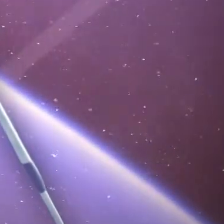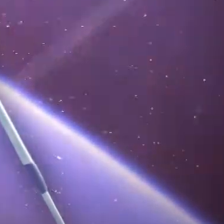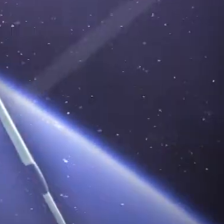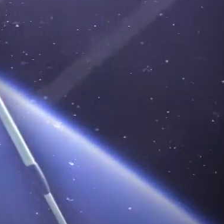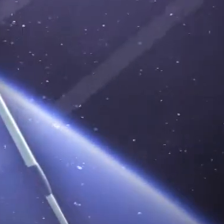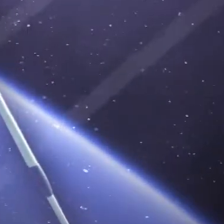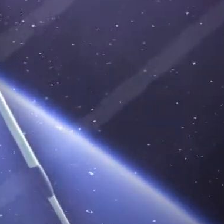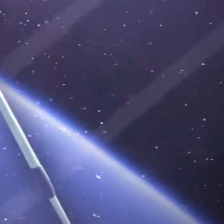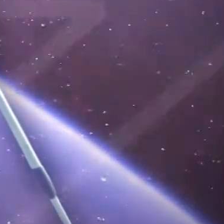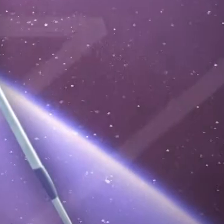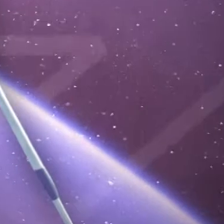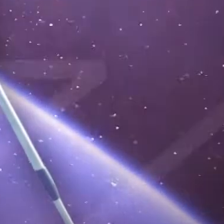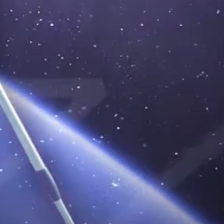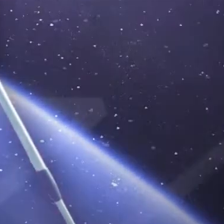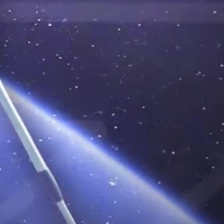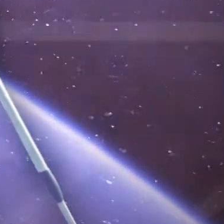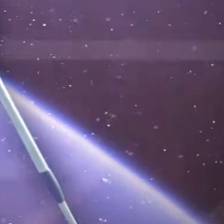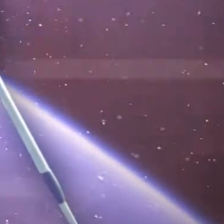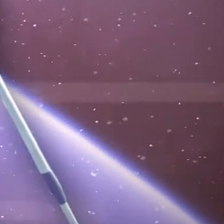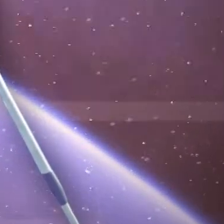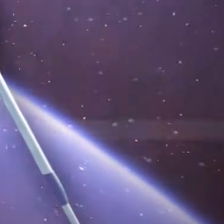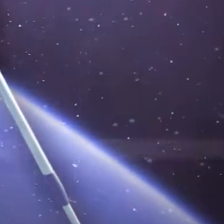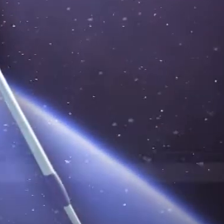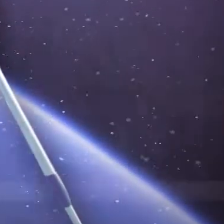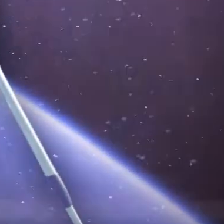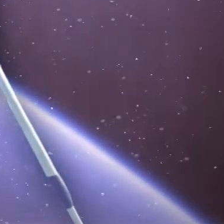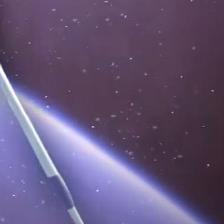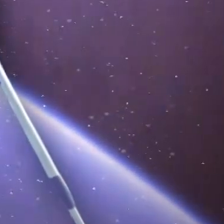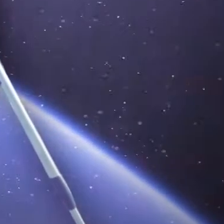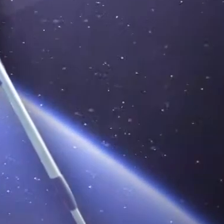ah ah